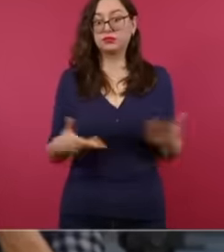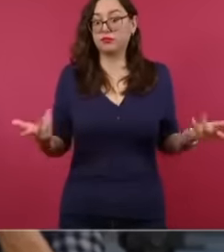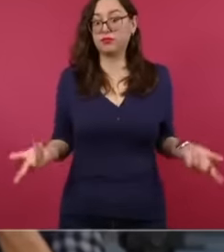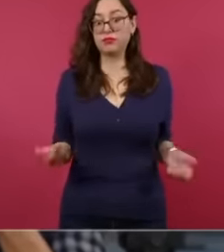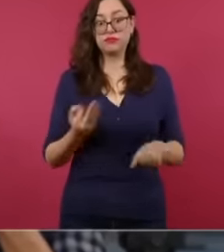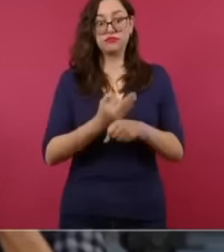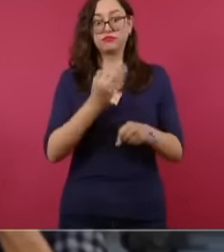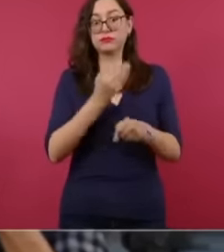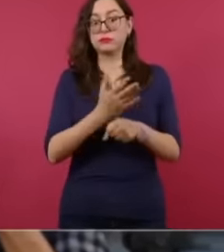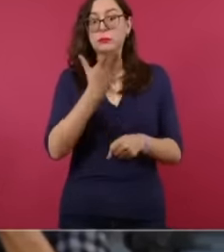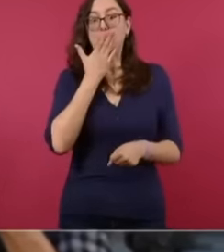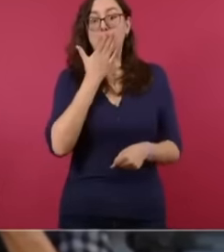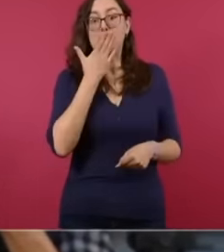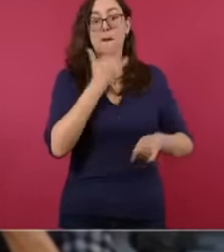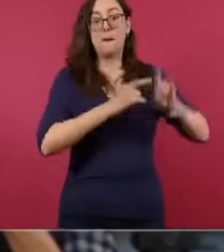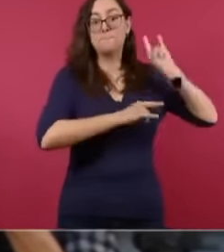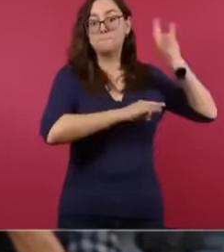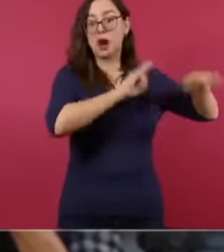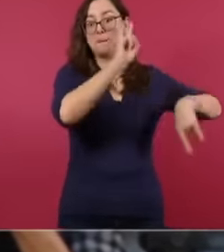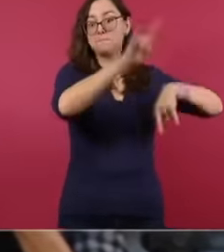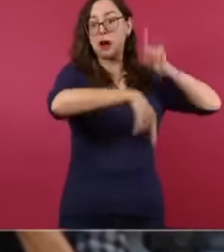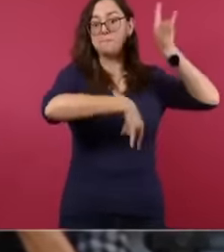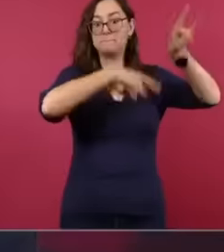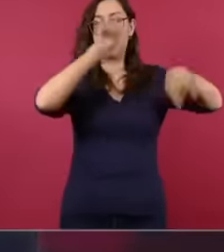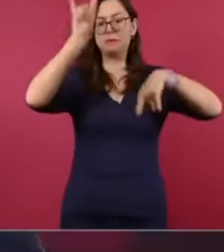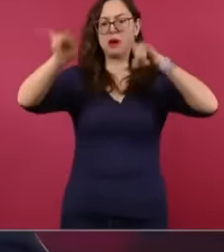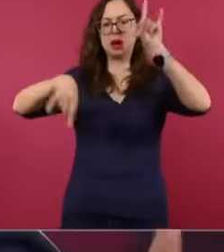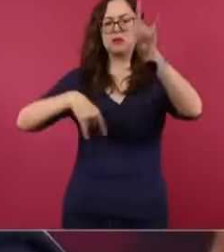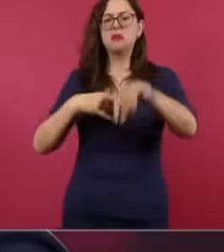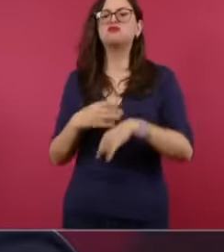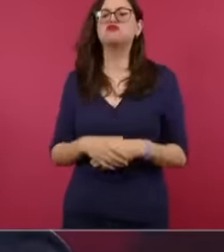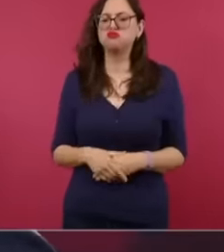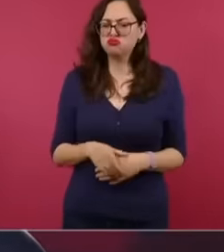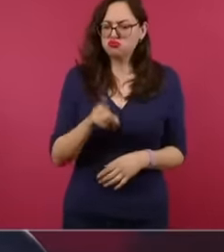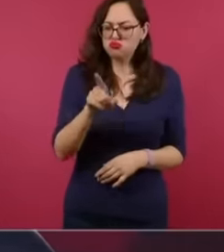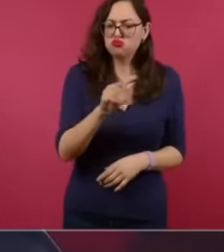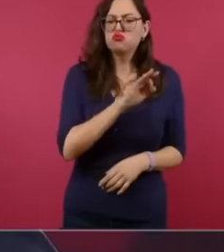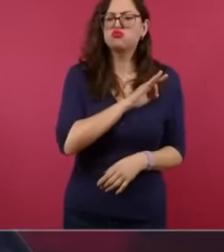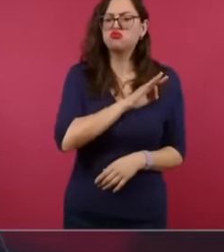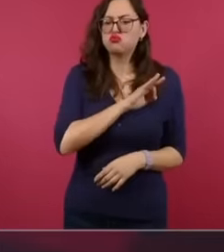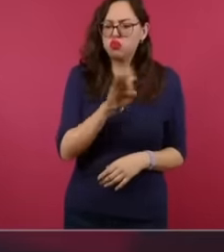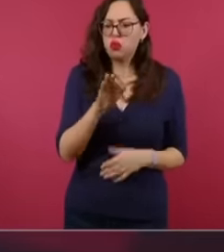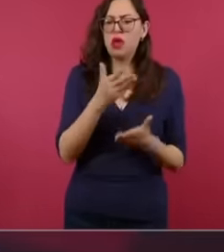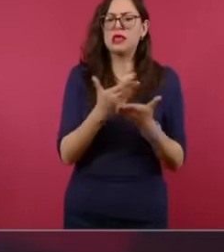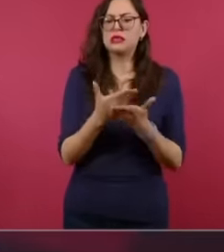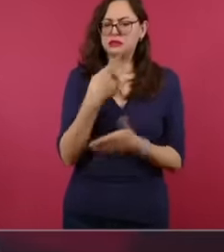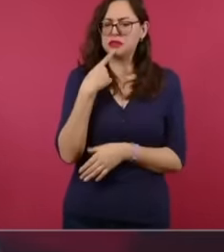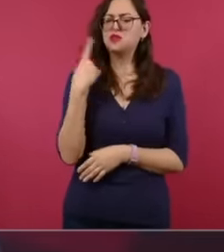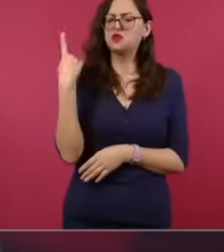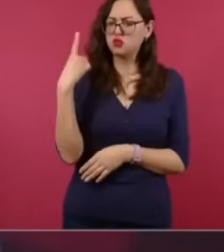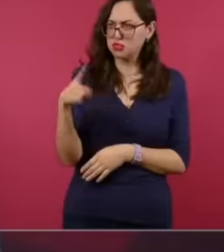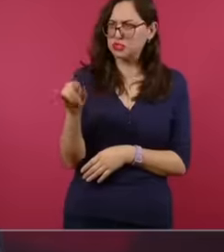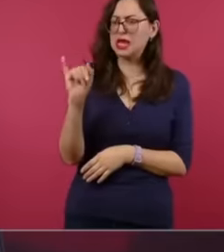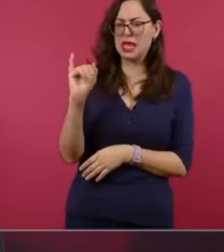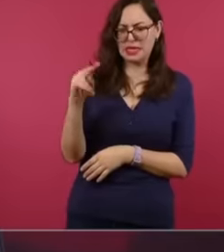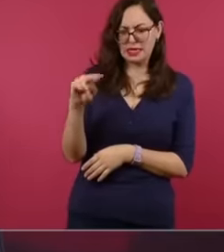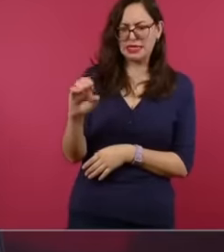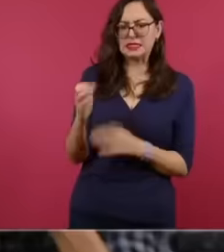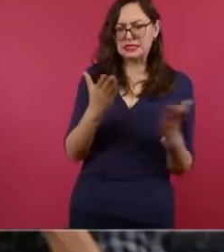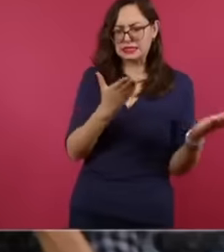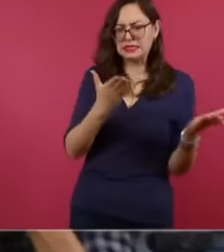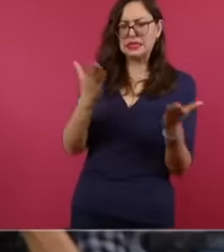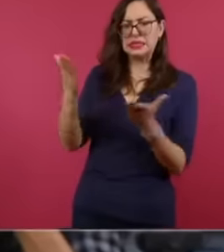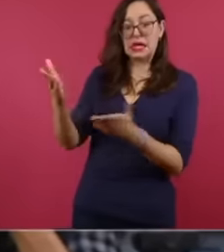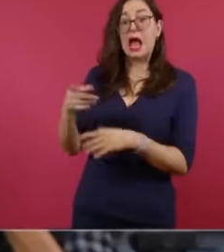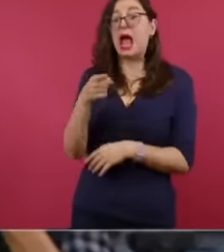está Sonora, los grandes carteles de Sheinbaum. Pues hay que hacer la denuncia de los con, ah, y esa con es otra, el INE. Esa es otra que muy típica